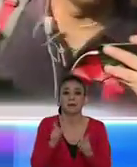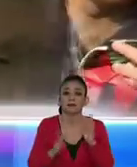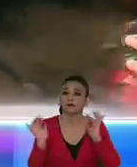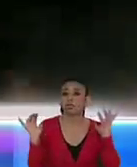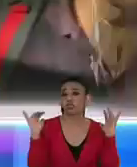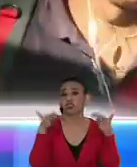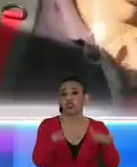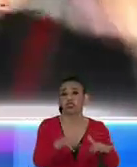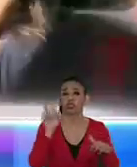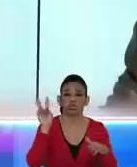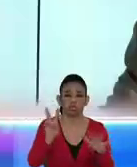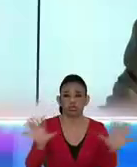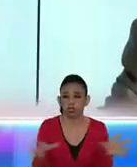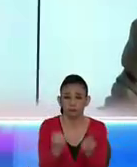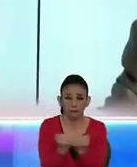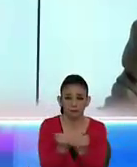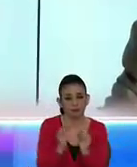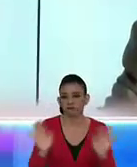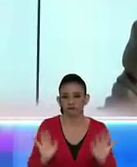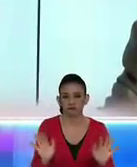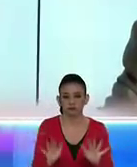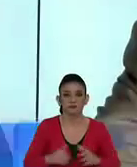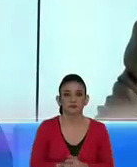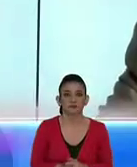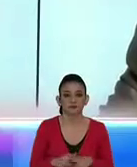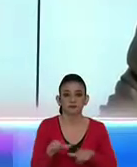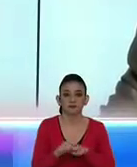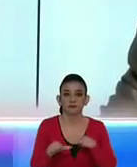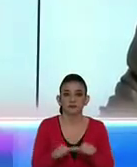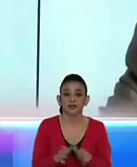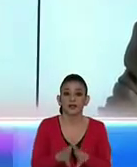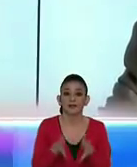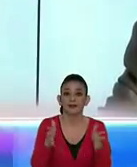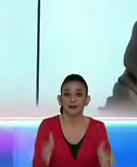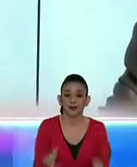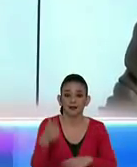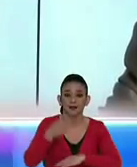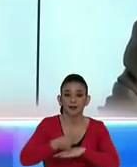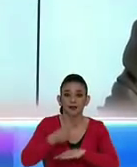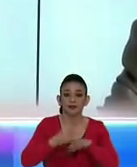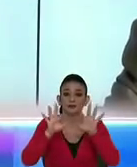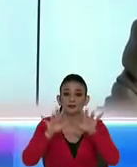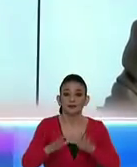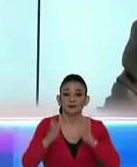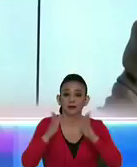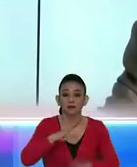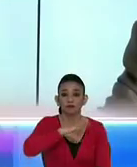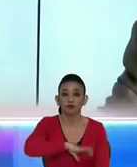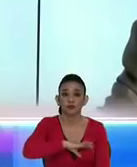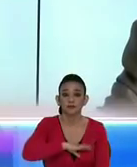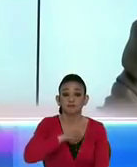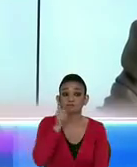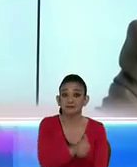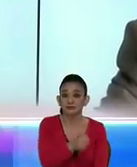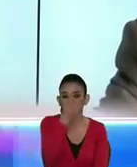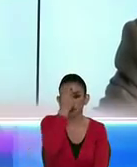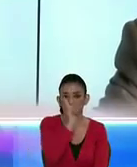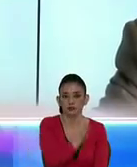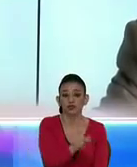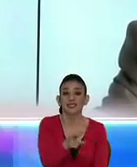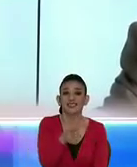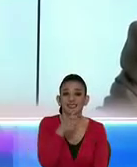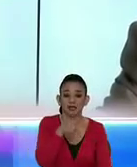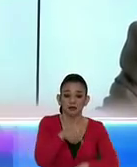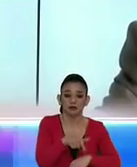transporte público. Nuestra Administración General y gerencias y secretarías determinarán quiénes entran a las